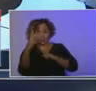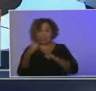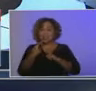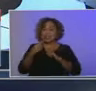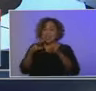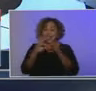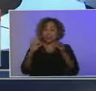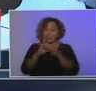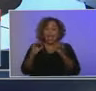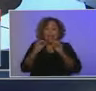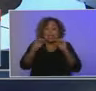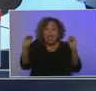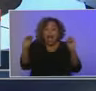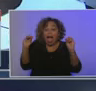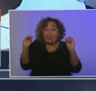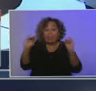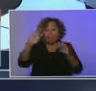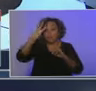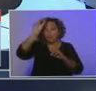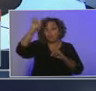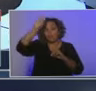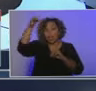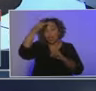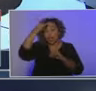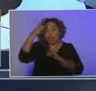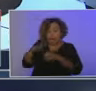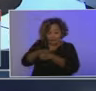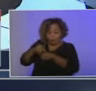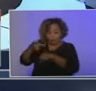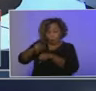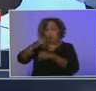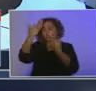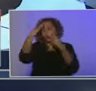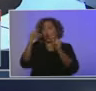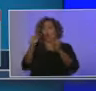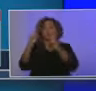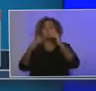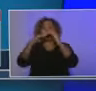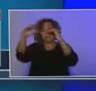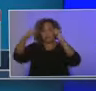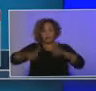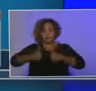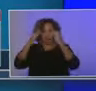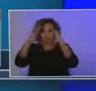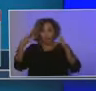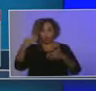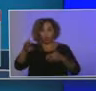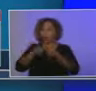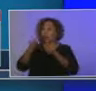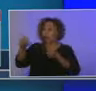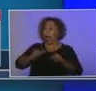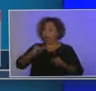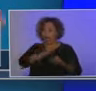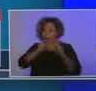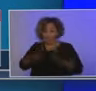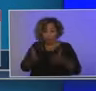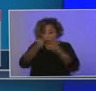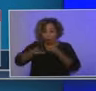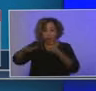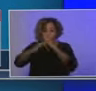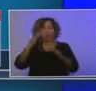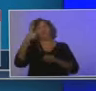que nadie del gobierno federal ni el local sabía cuánta gente vivía con techos azules. Yo dije, pues eso tú le preguntas al alcalde, a cualquier alcalde de su